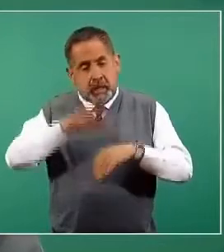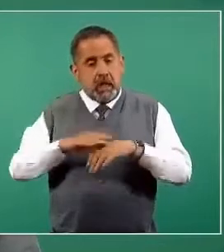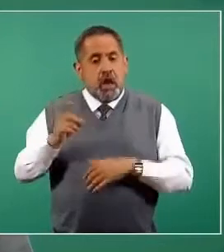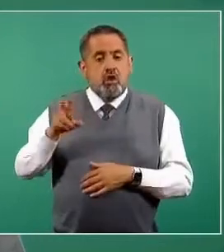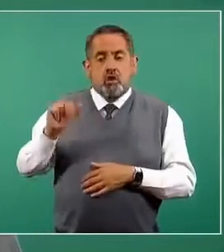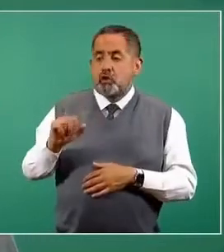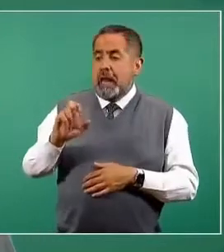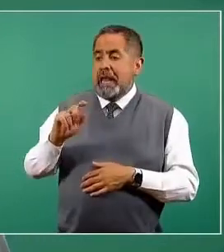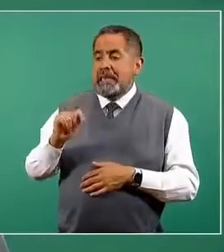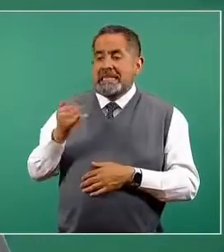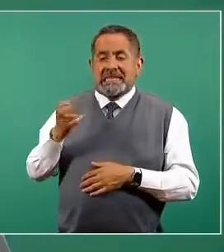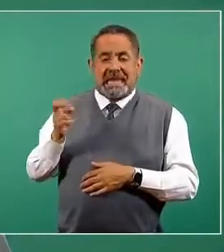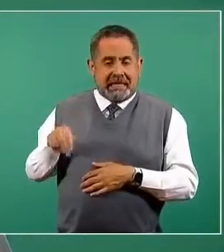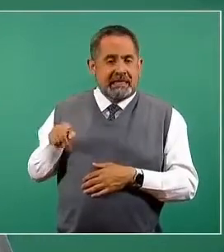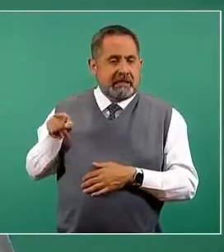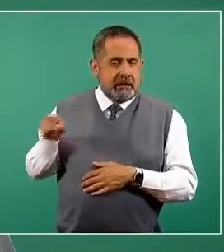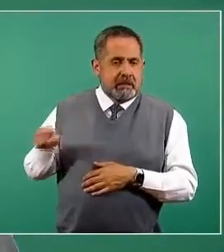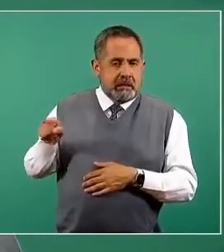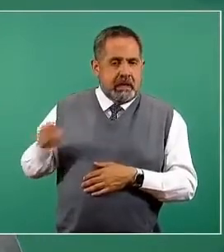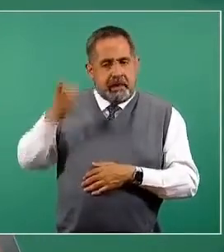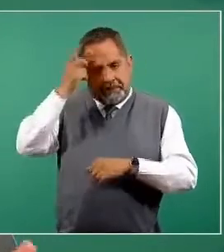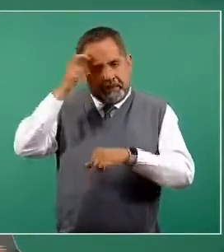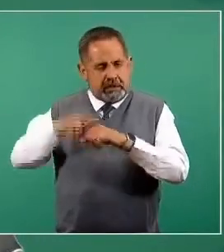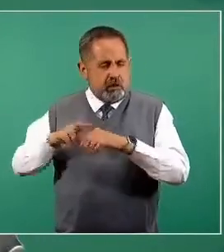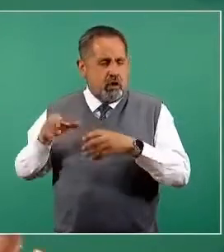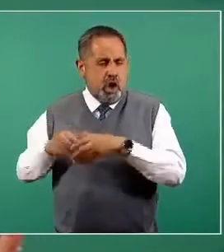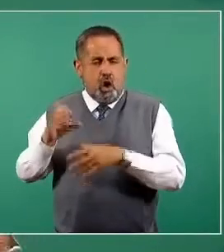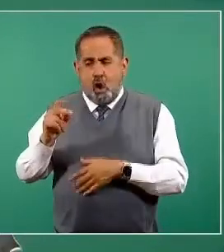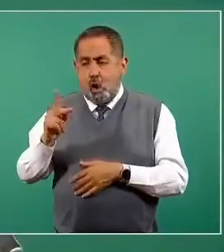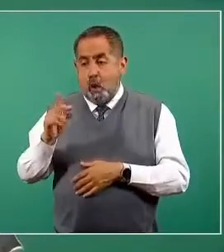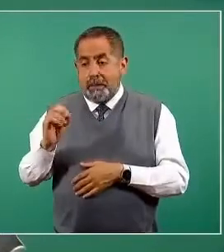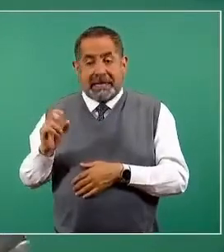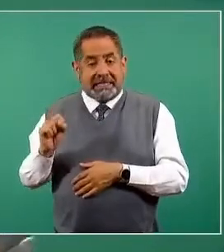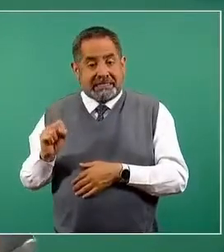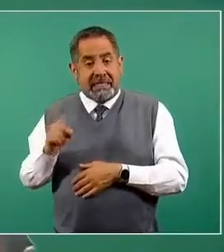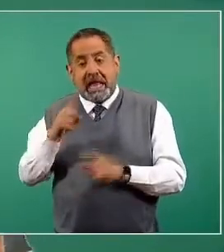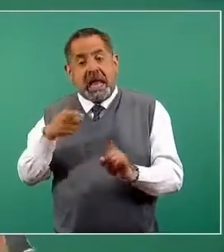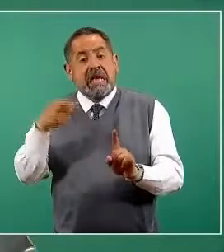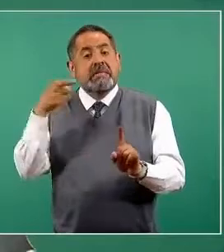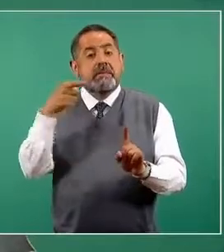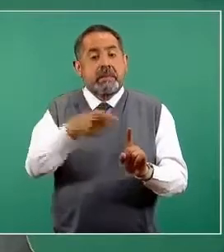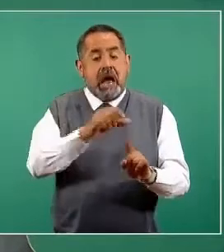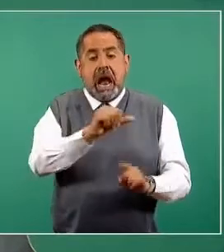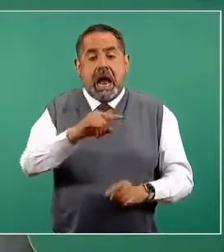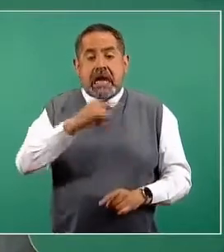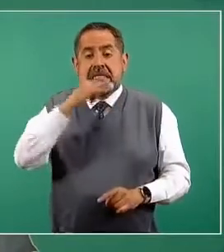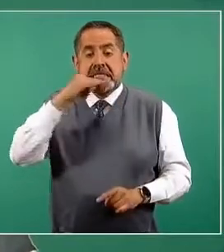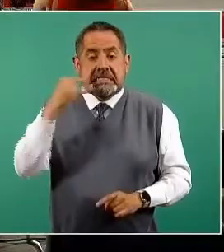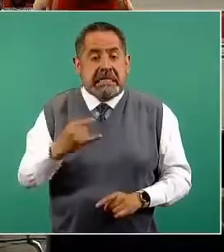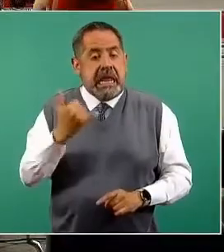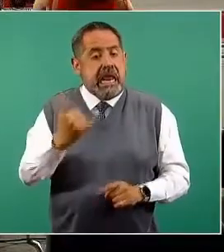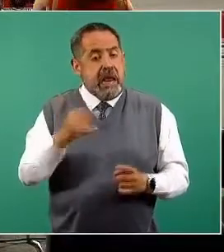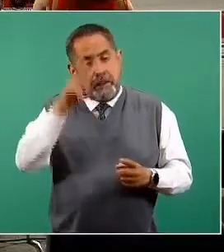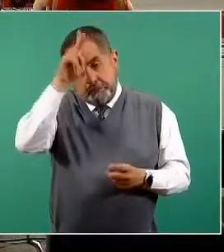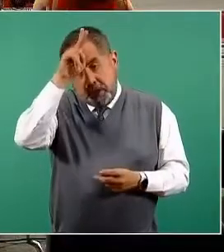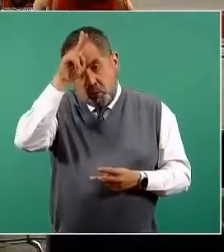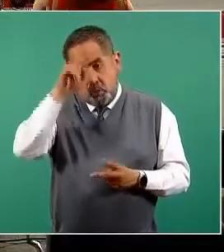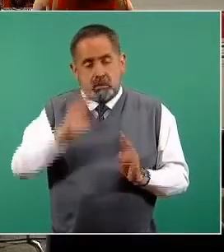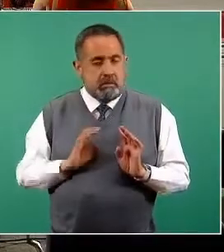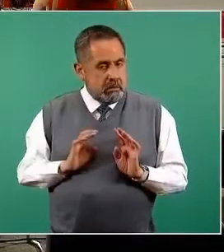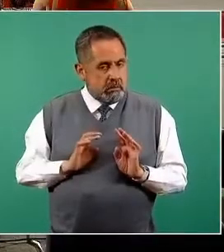doctora Etienne, Caricia Etienne, la directora de OPS, además fue específicamente para Chile y Perú, que tienen